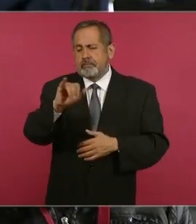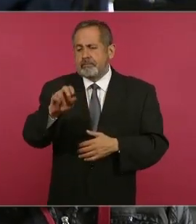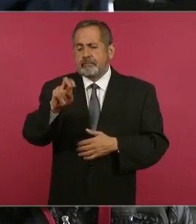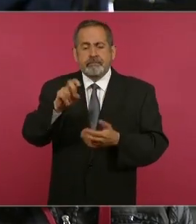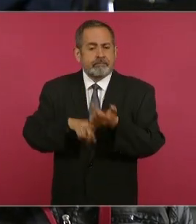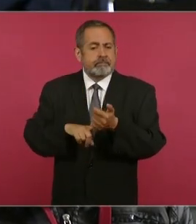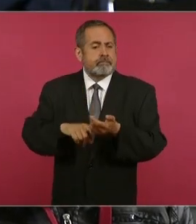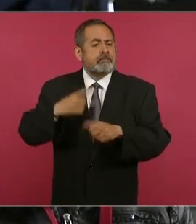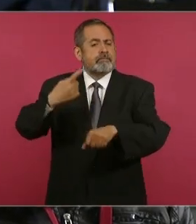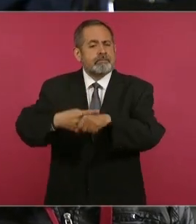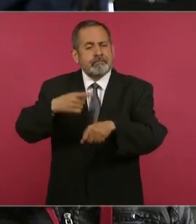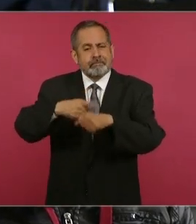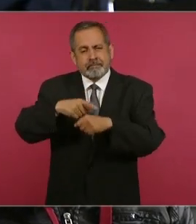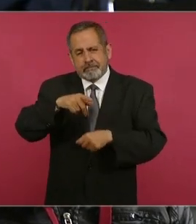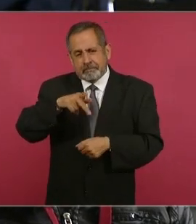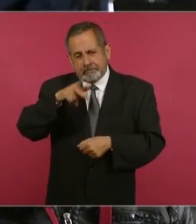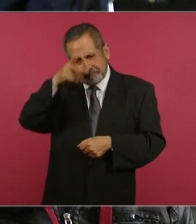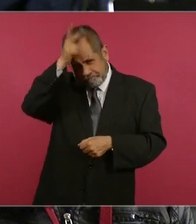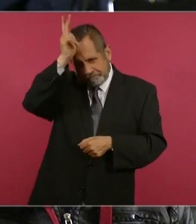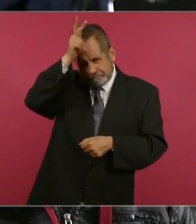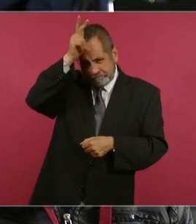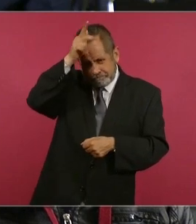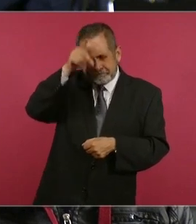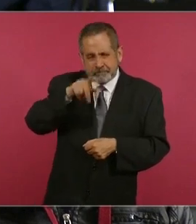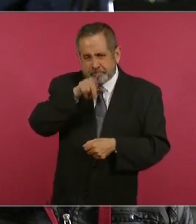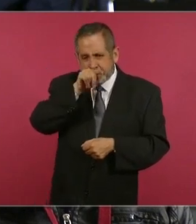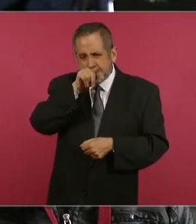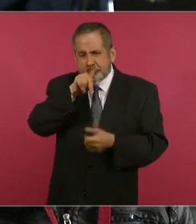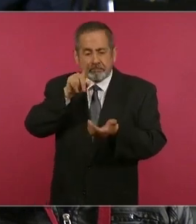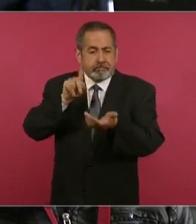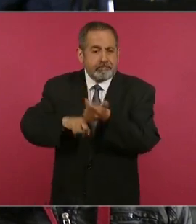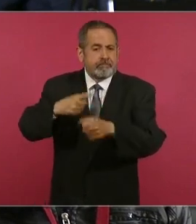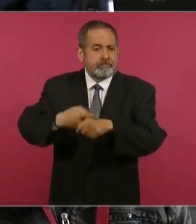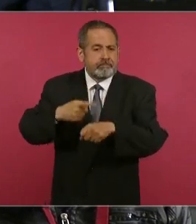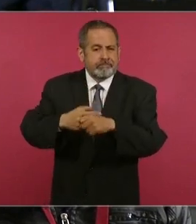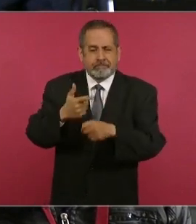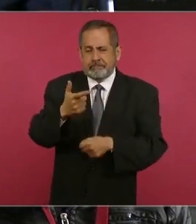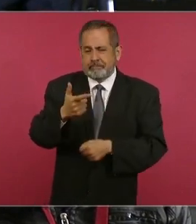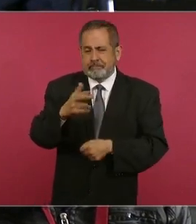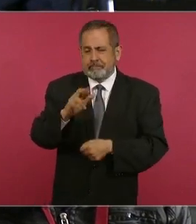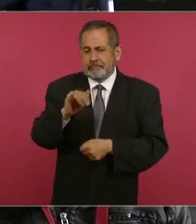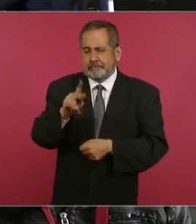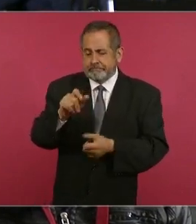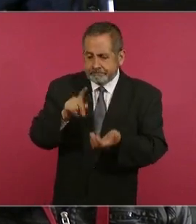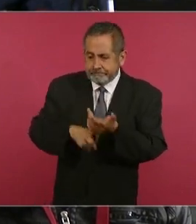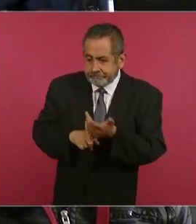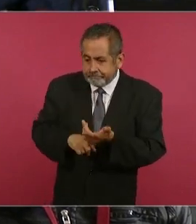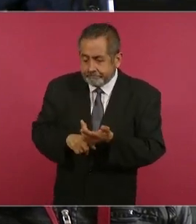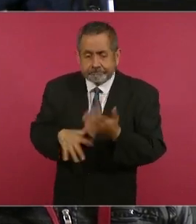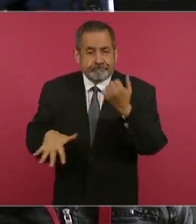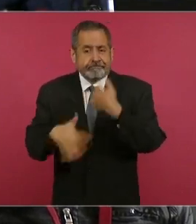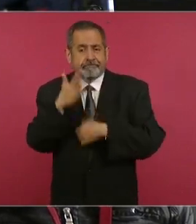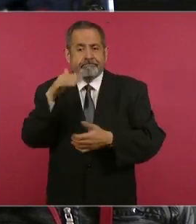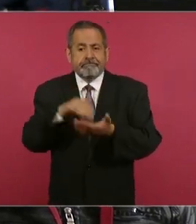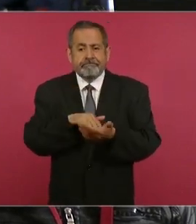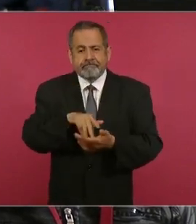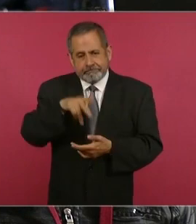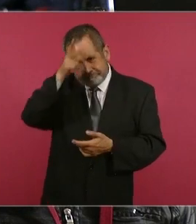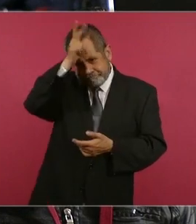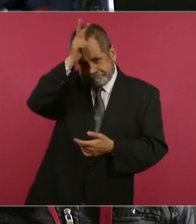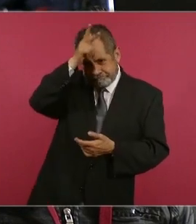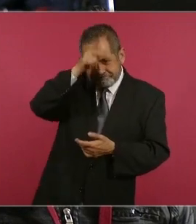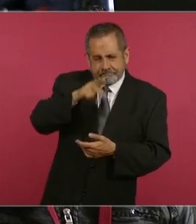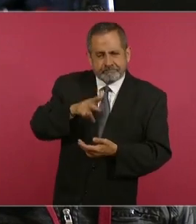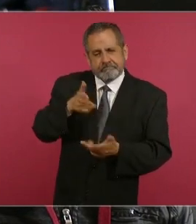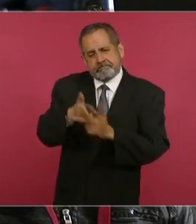aviar H5N1 de alta patogenicidad, el primero en México en esta temporada, y sacrificaron 15,000 aves. Además de